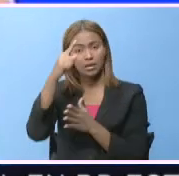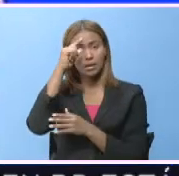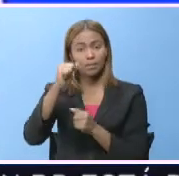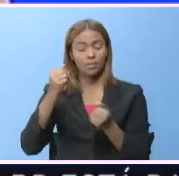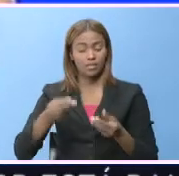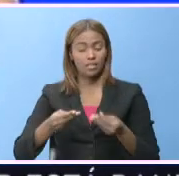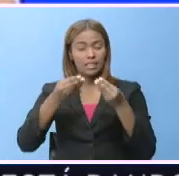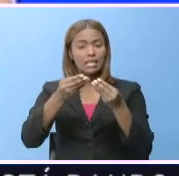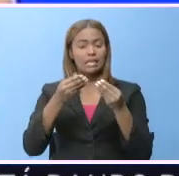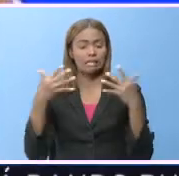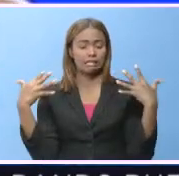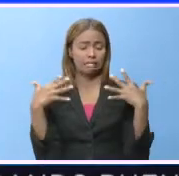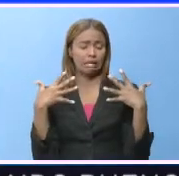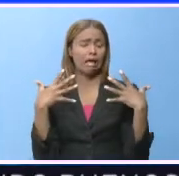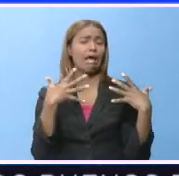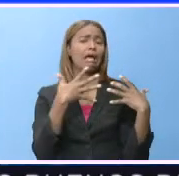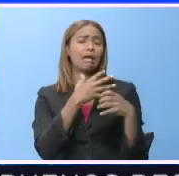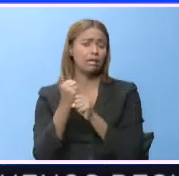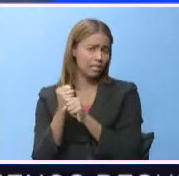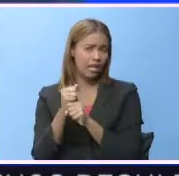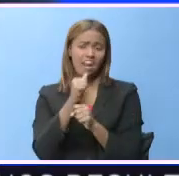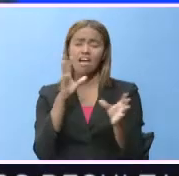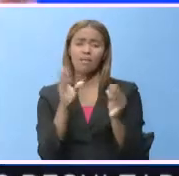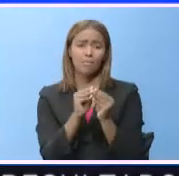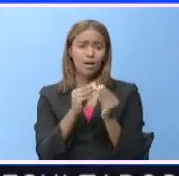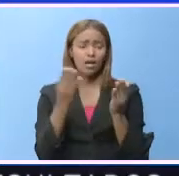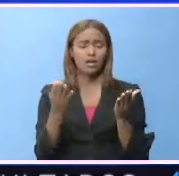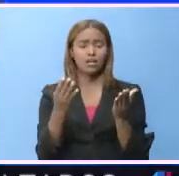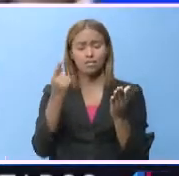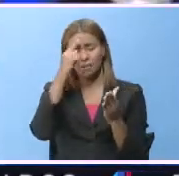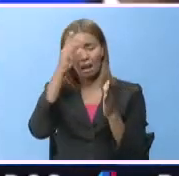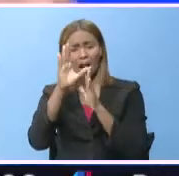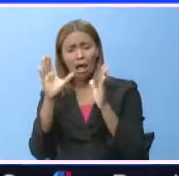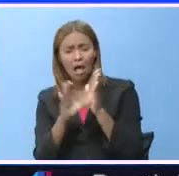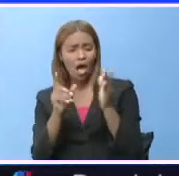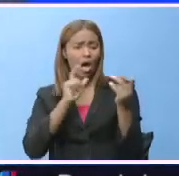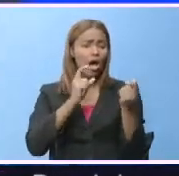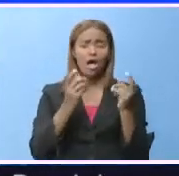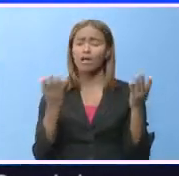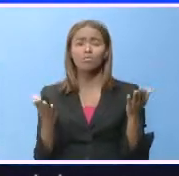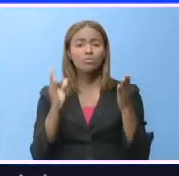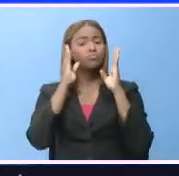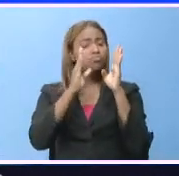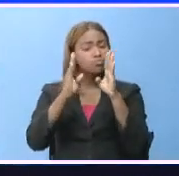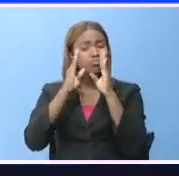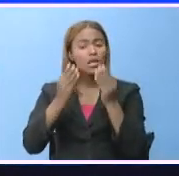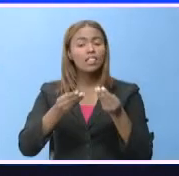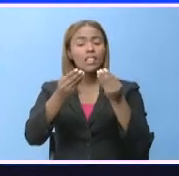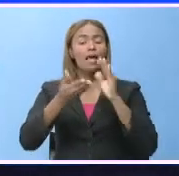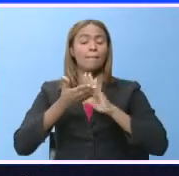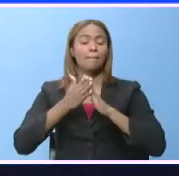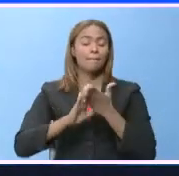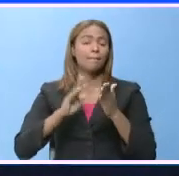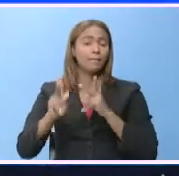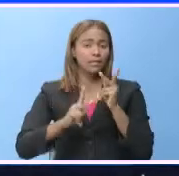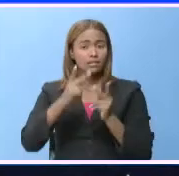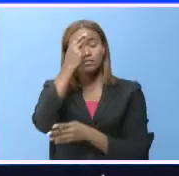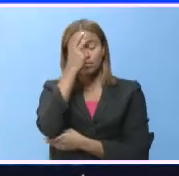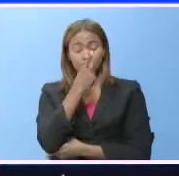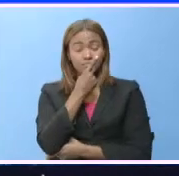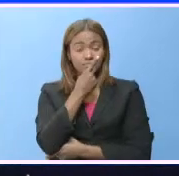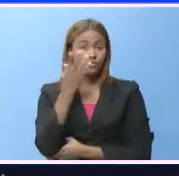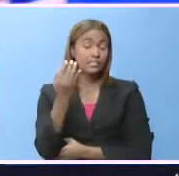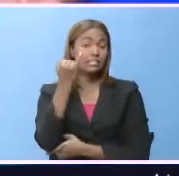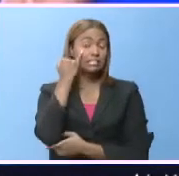quitar ese temor después, que si se va a modificar la Constitución, para aquello, aquí tenemos que blindar eso y llevarle tranquilidad a este país. Y